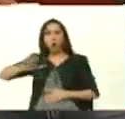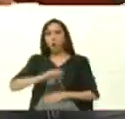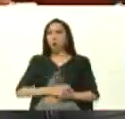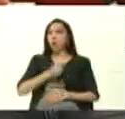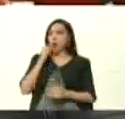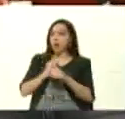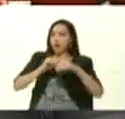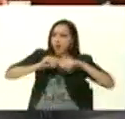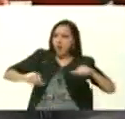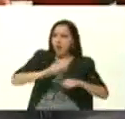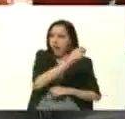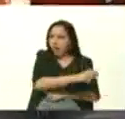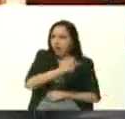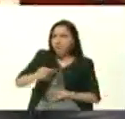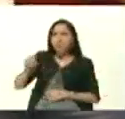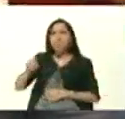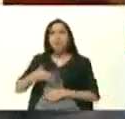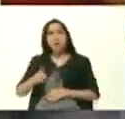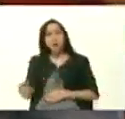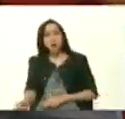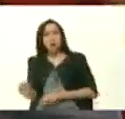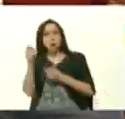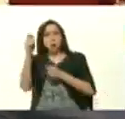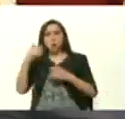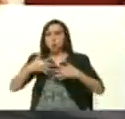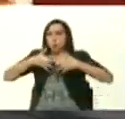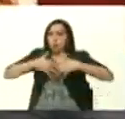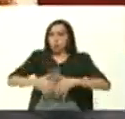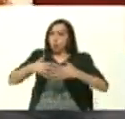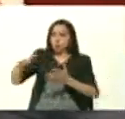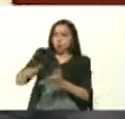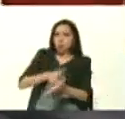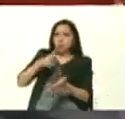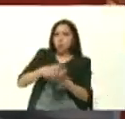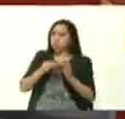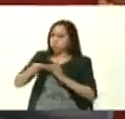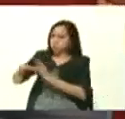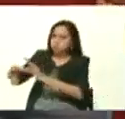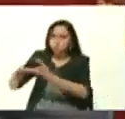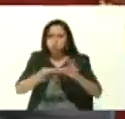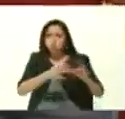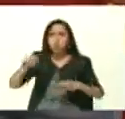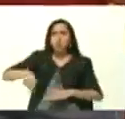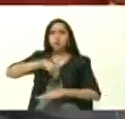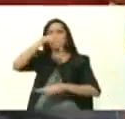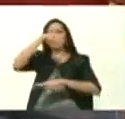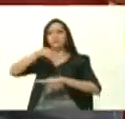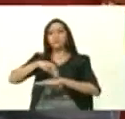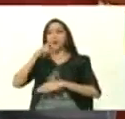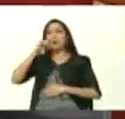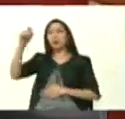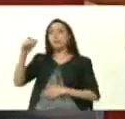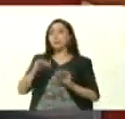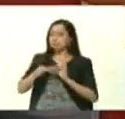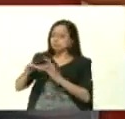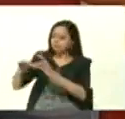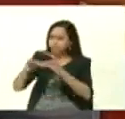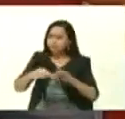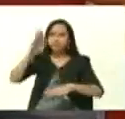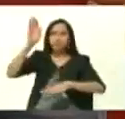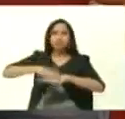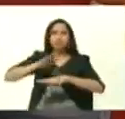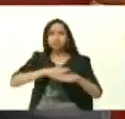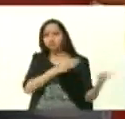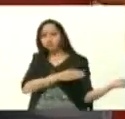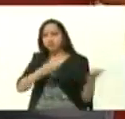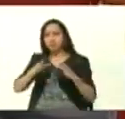campesinos, nuestros pescadores, la agroindustria, la Unión Nacional. El presidente Maduro ha llamado a la Unión Nacional,